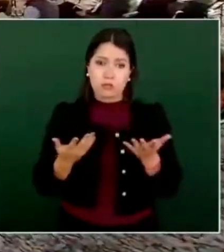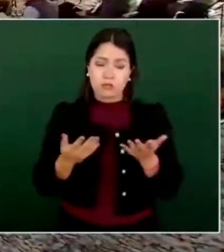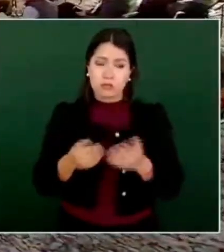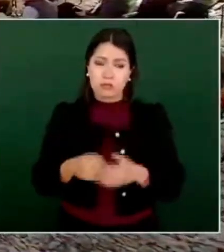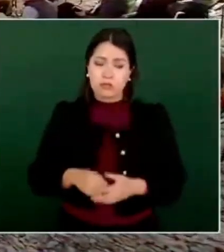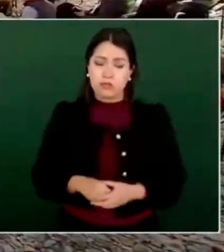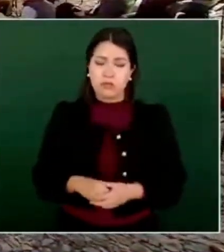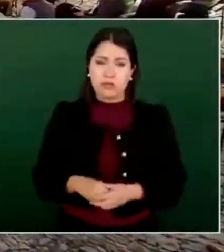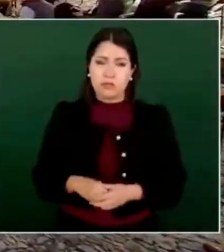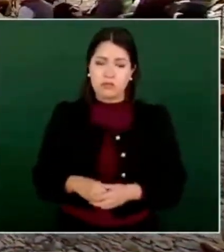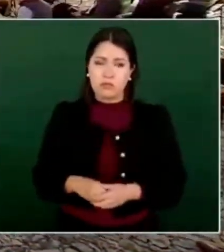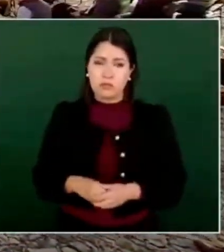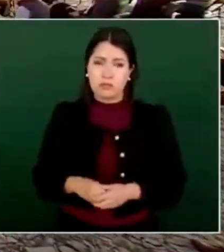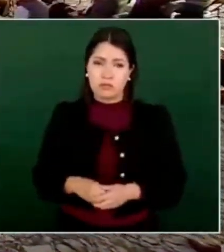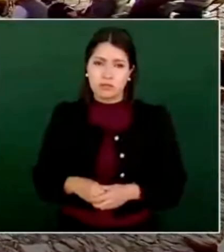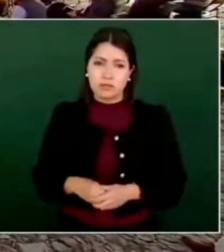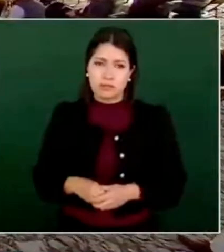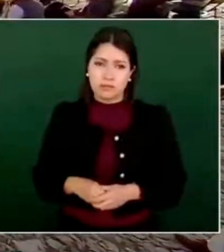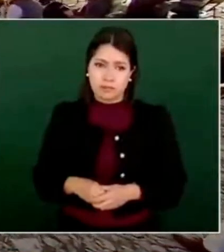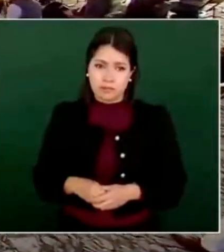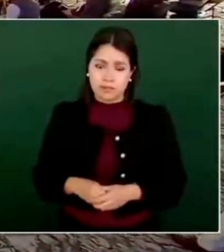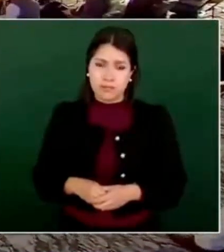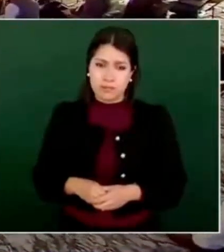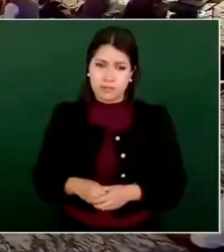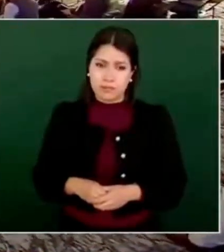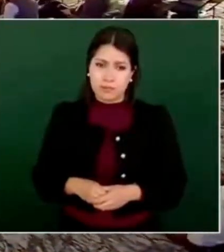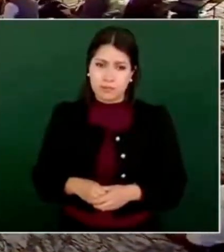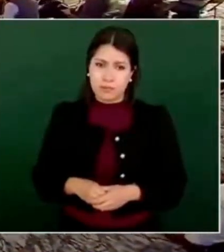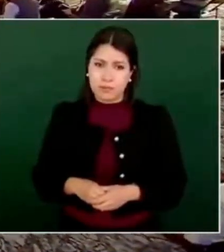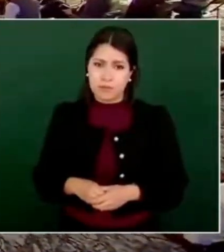de que se padece